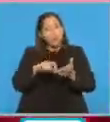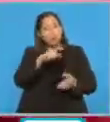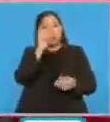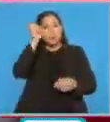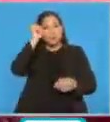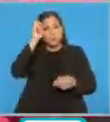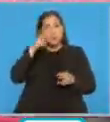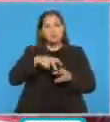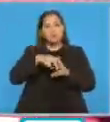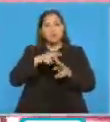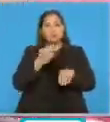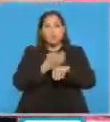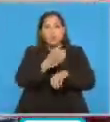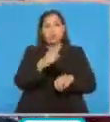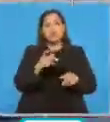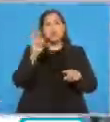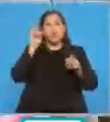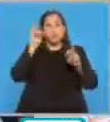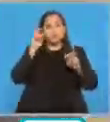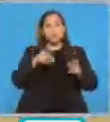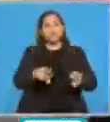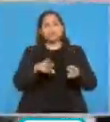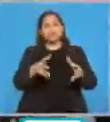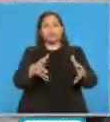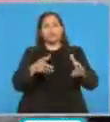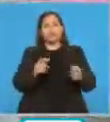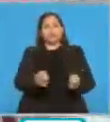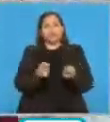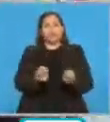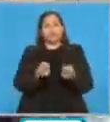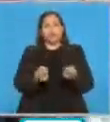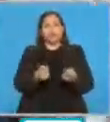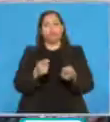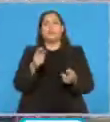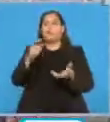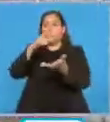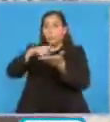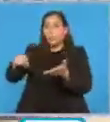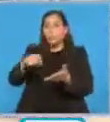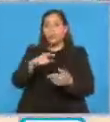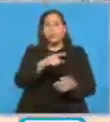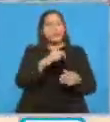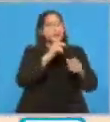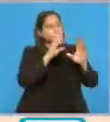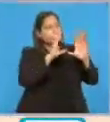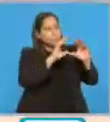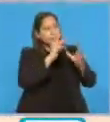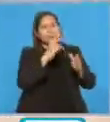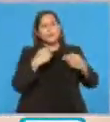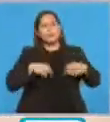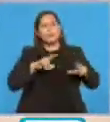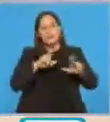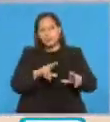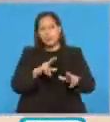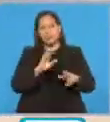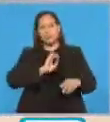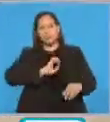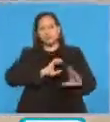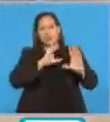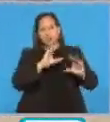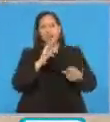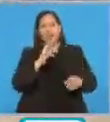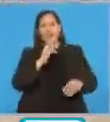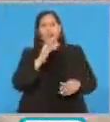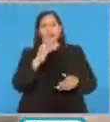en Ecatepec trabajan en carretas, nosotros vamos y los compramos y los vamos rehabilitando a estos caballos y los reentrenamos, les curamos todas las heridas